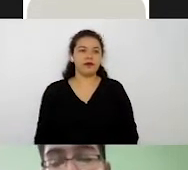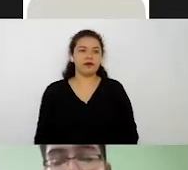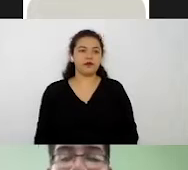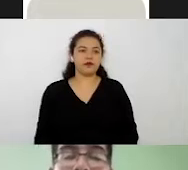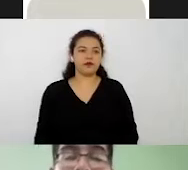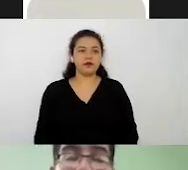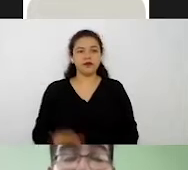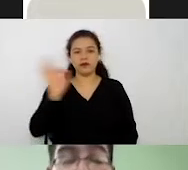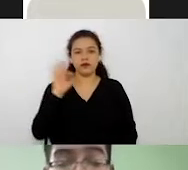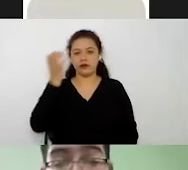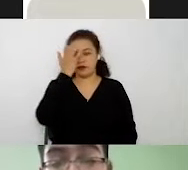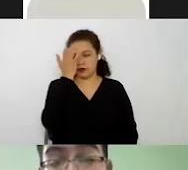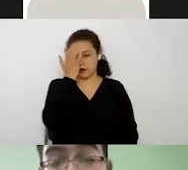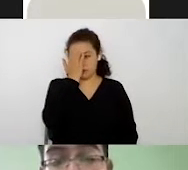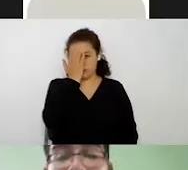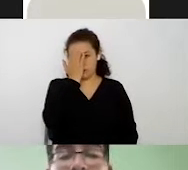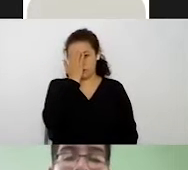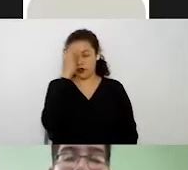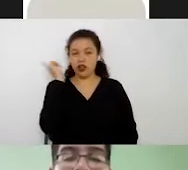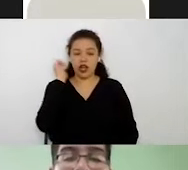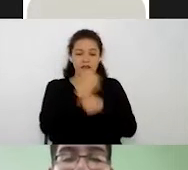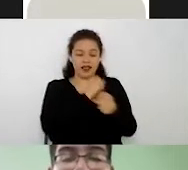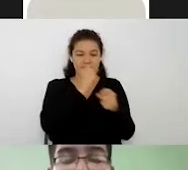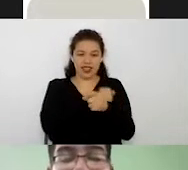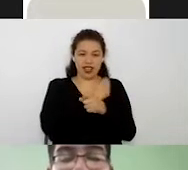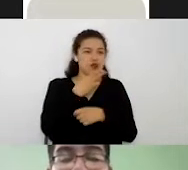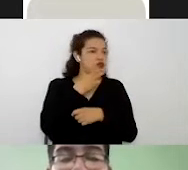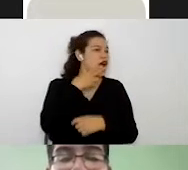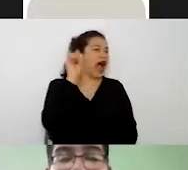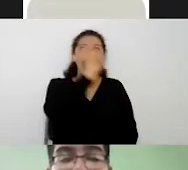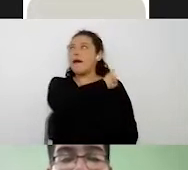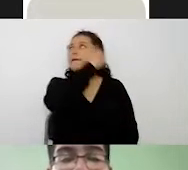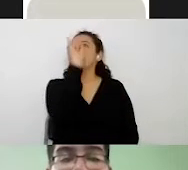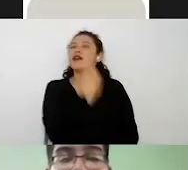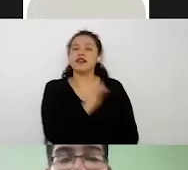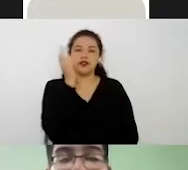conozcamos, que ojalá nunca la pongamos en práctica, pero que sí estemos conscientes y estemos